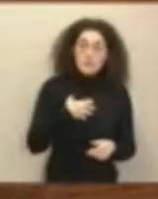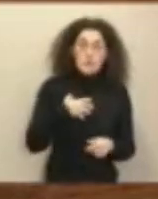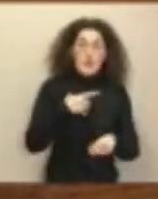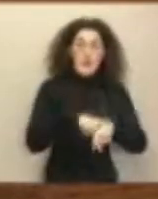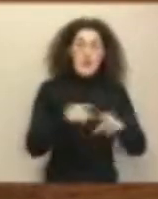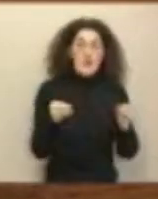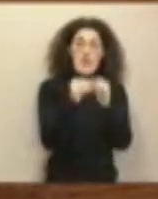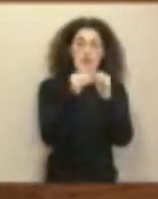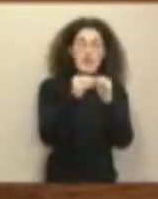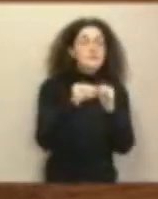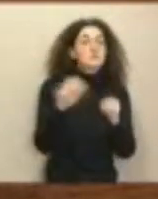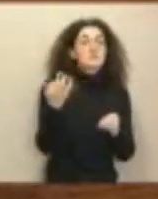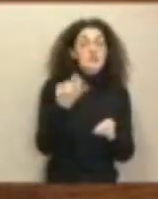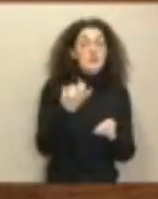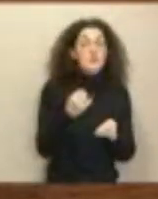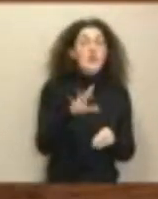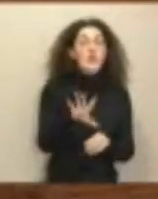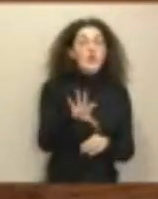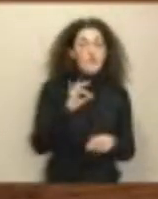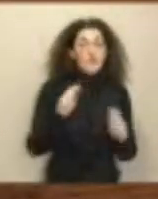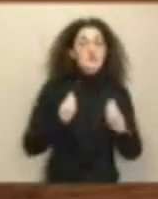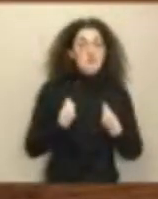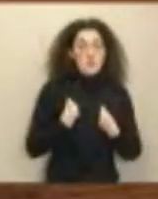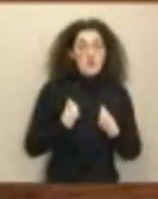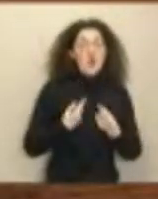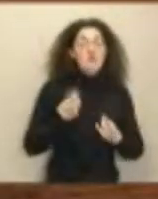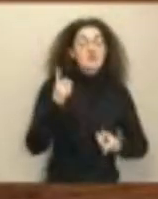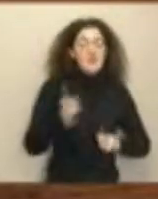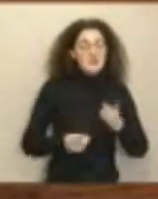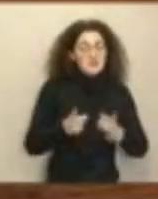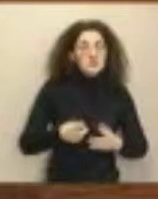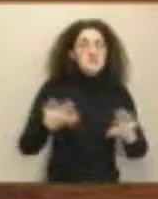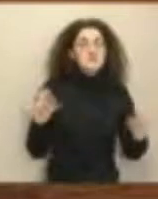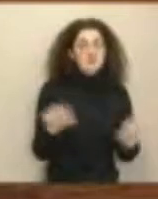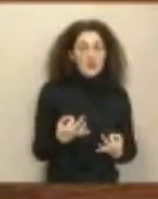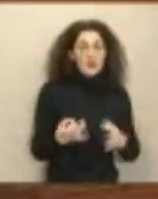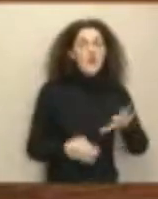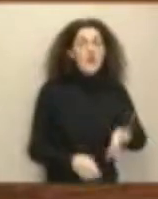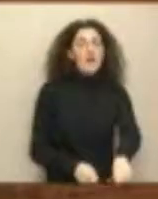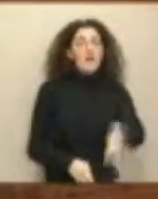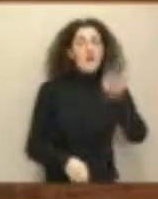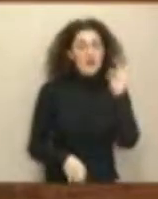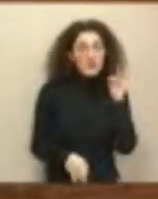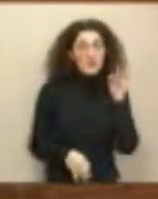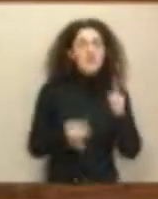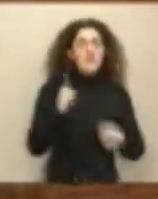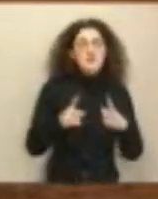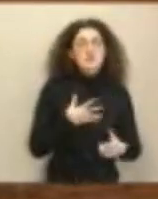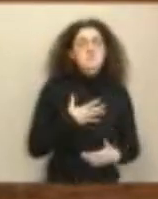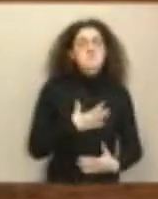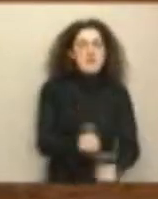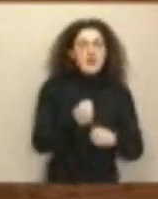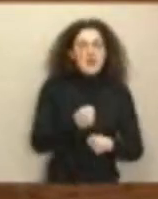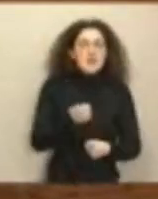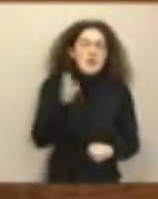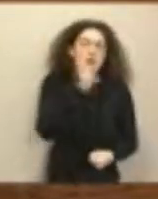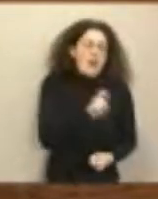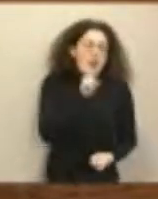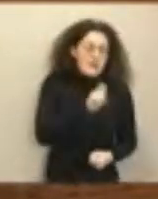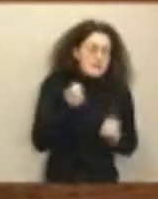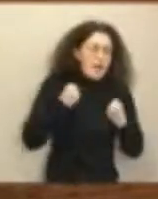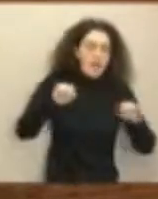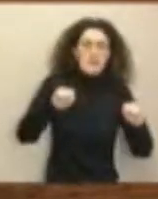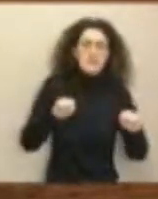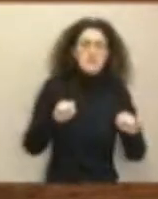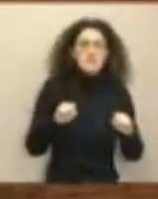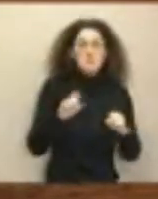hay que optar en esta vida y hay que tomar decisiones, a poder ser decisiones valientes y arriesgadas, porque para hacer lo